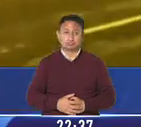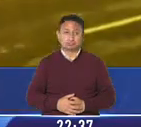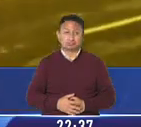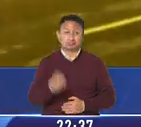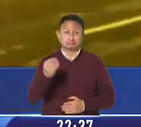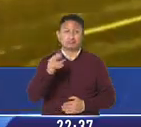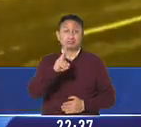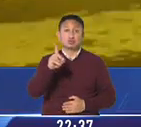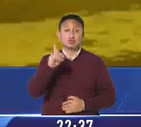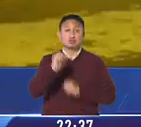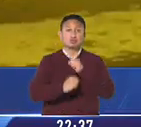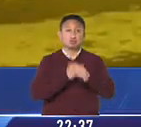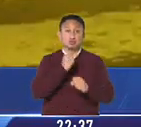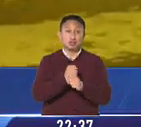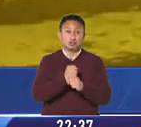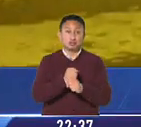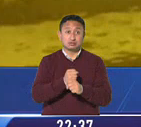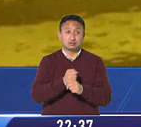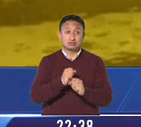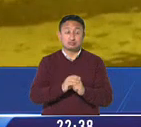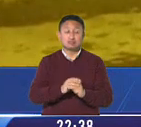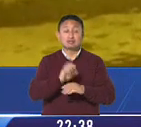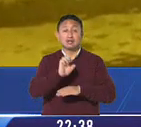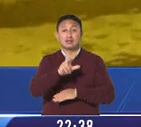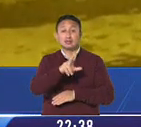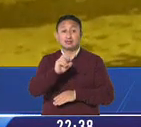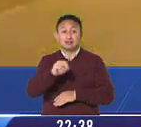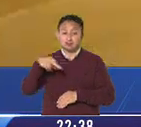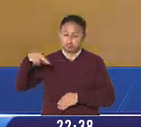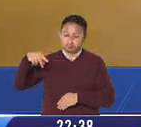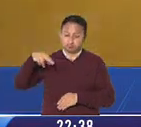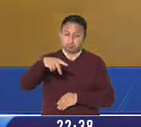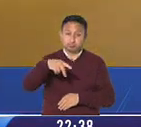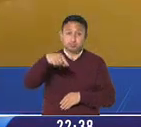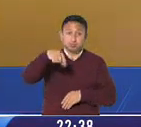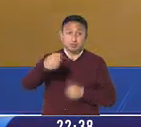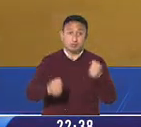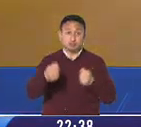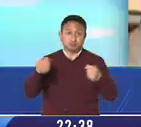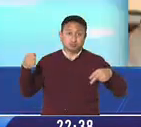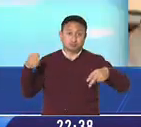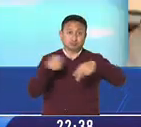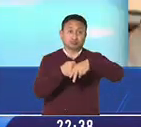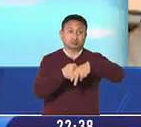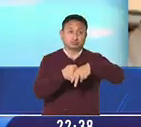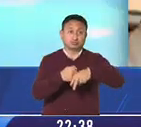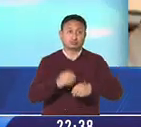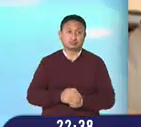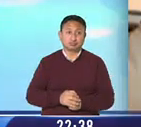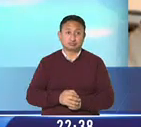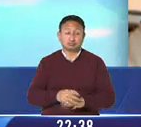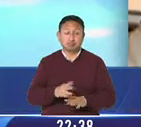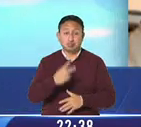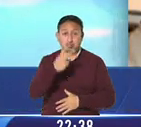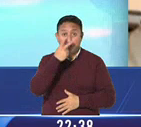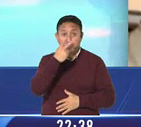años al parecer transitaba por la vía E30 cuando repentinamente lo sorprendió la muerte. Únicamente se pudo verificar